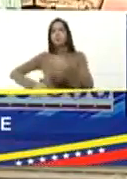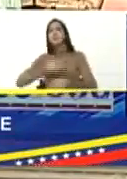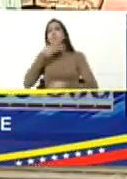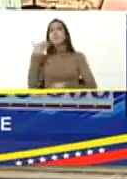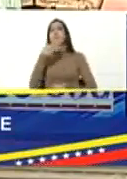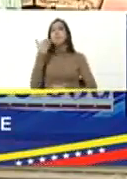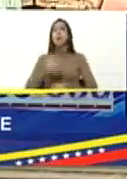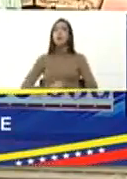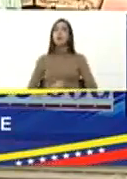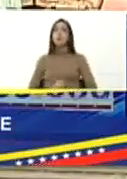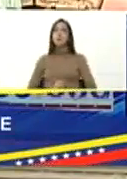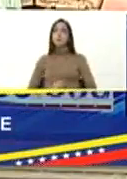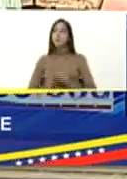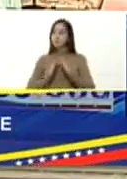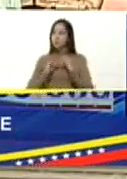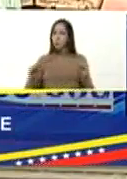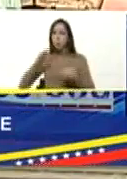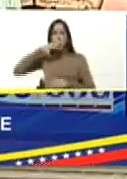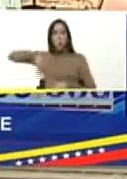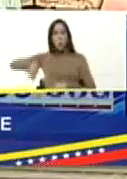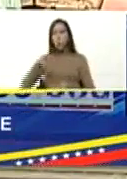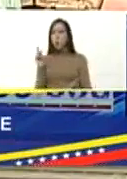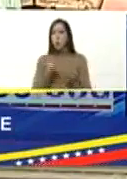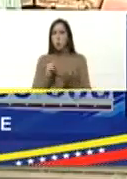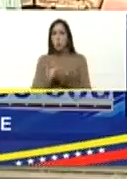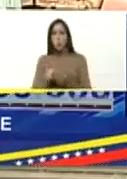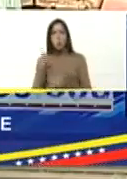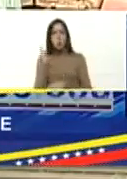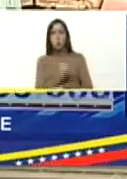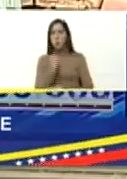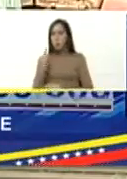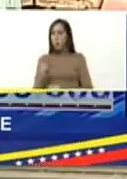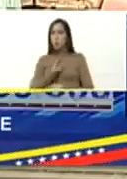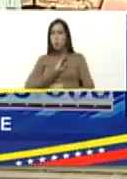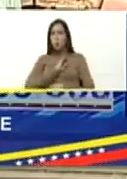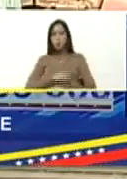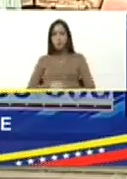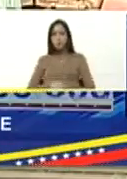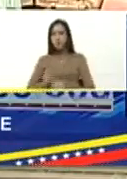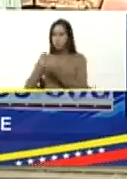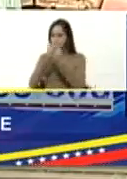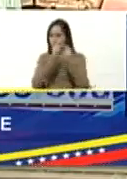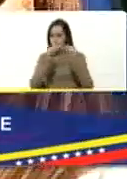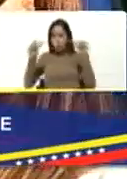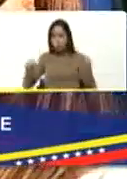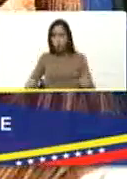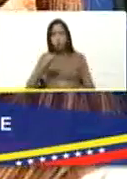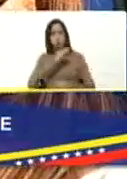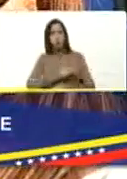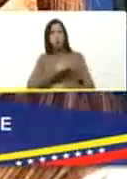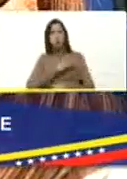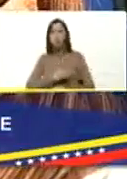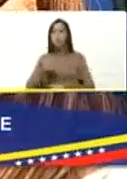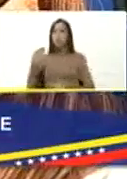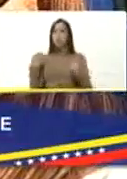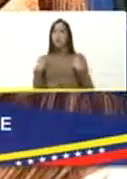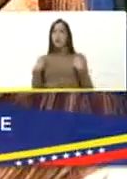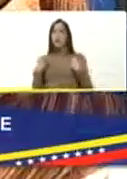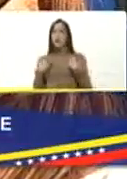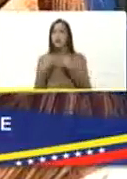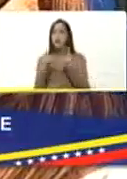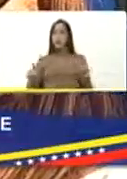El poder popular para todo, para el autogobierno, para el sistema económico, para el sistema social, para la vida